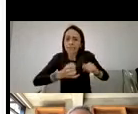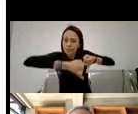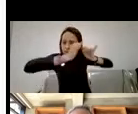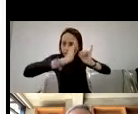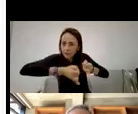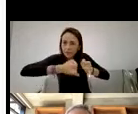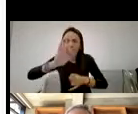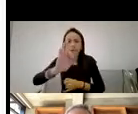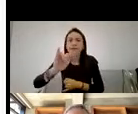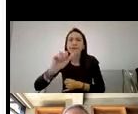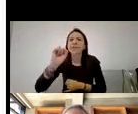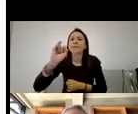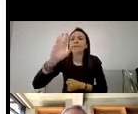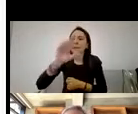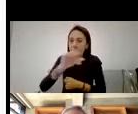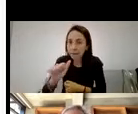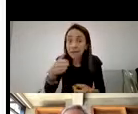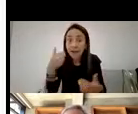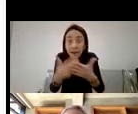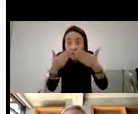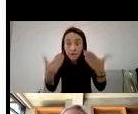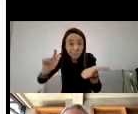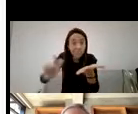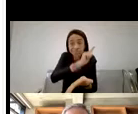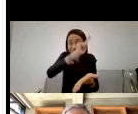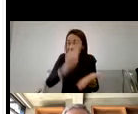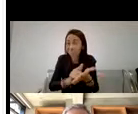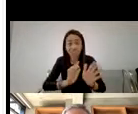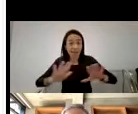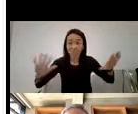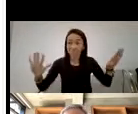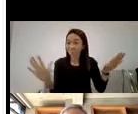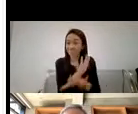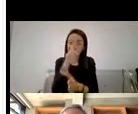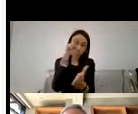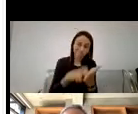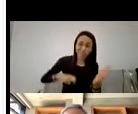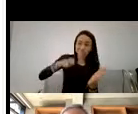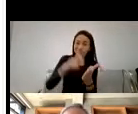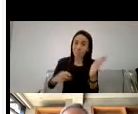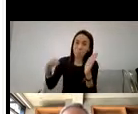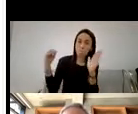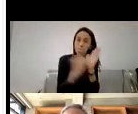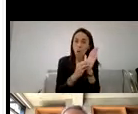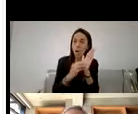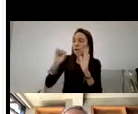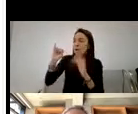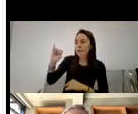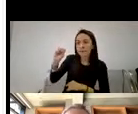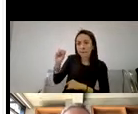rubro que fue muy afectado ahora por la reforma de la ley de impuestos sobre la renta, pues en realidad